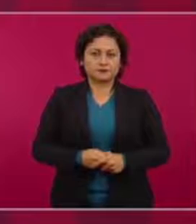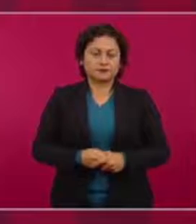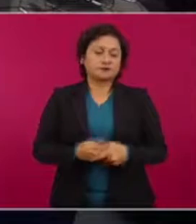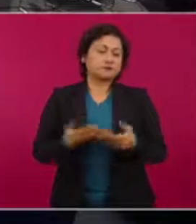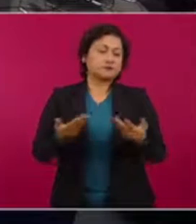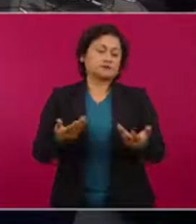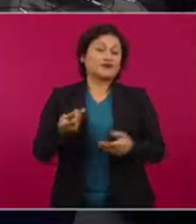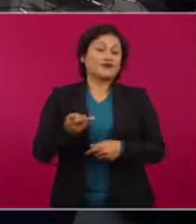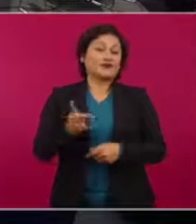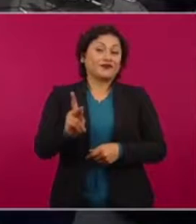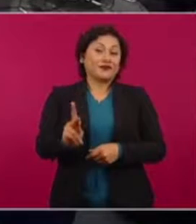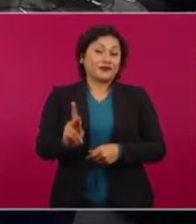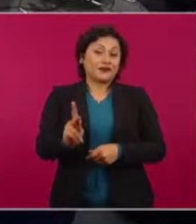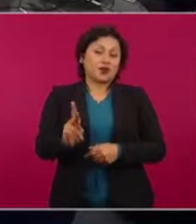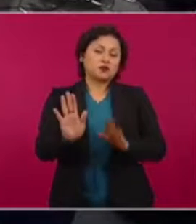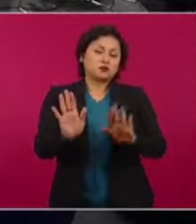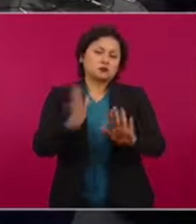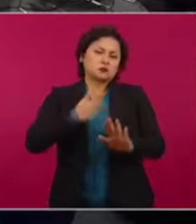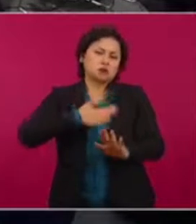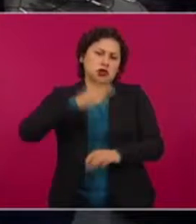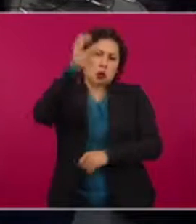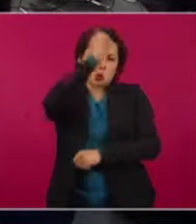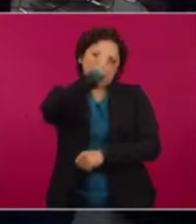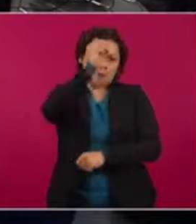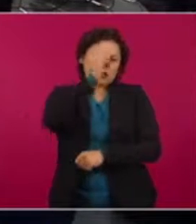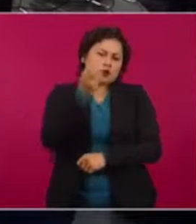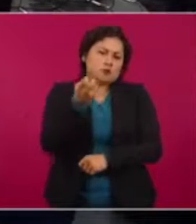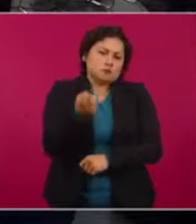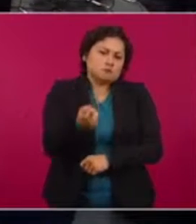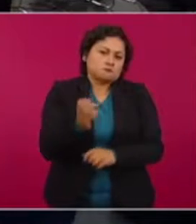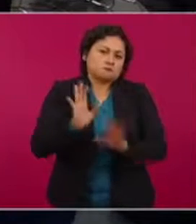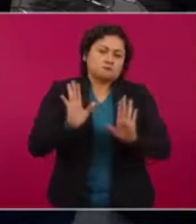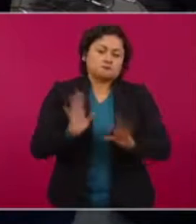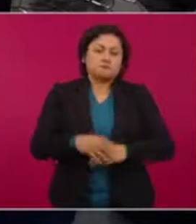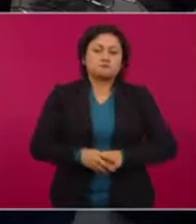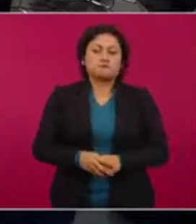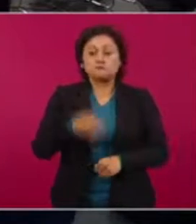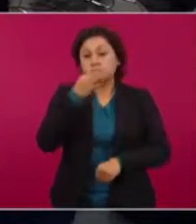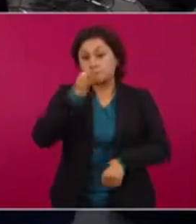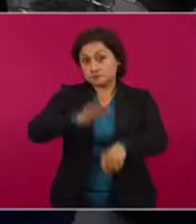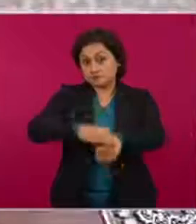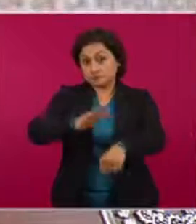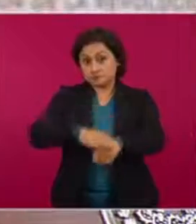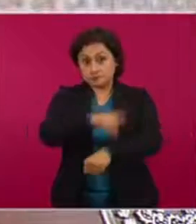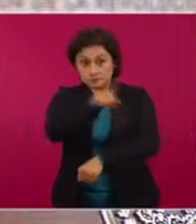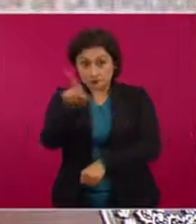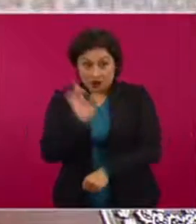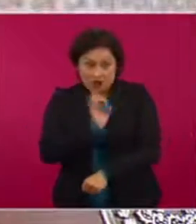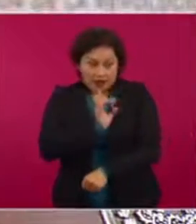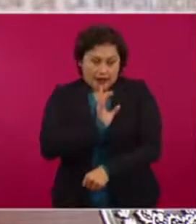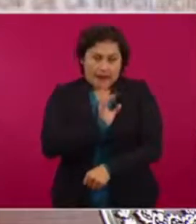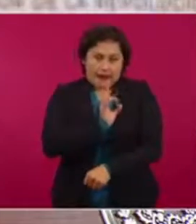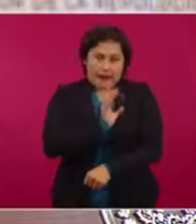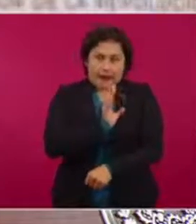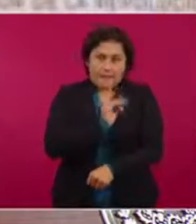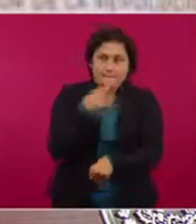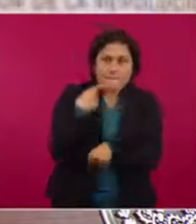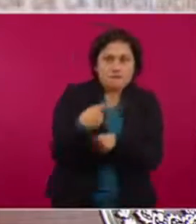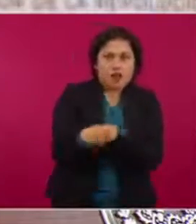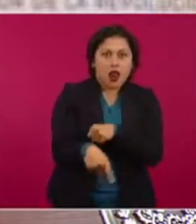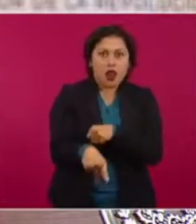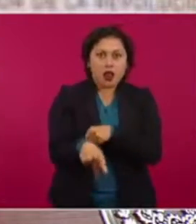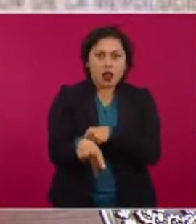Pero eso es lo que puedo opinar. Sí. No hay nada que temer en cuanto a que nos